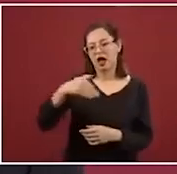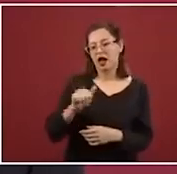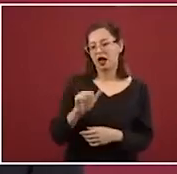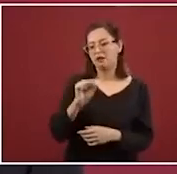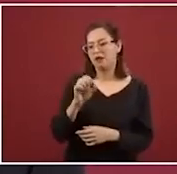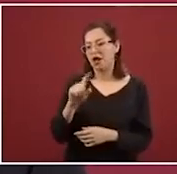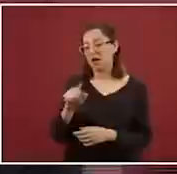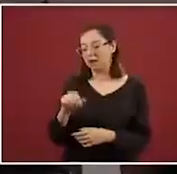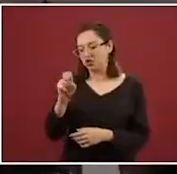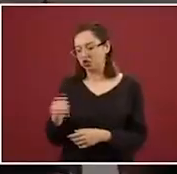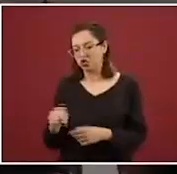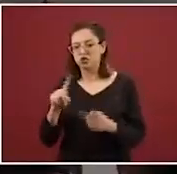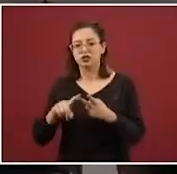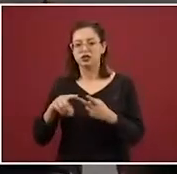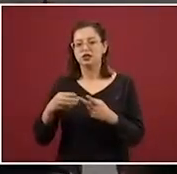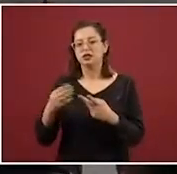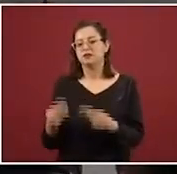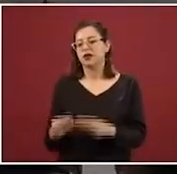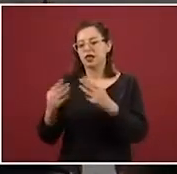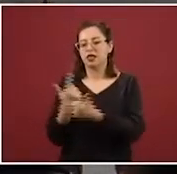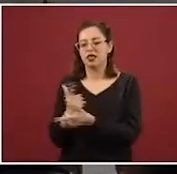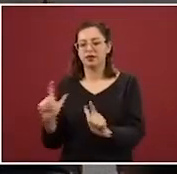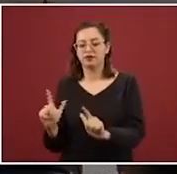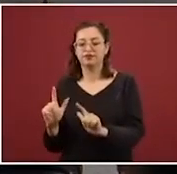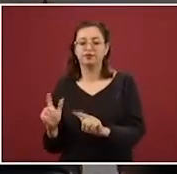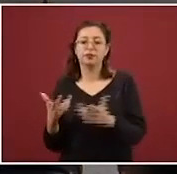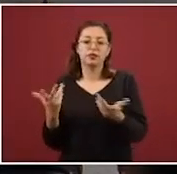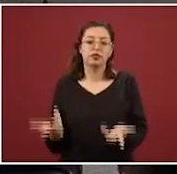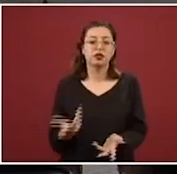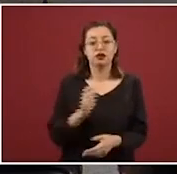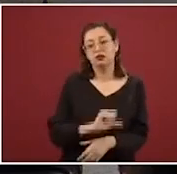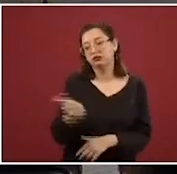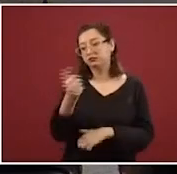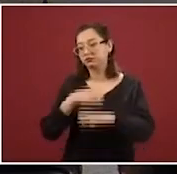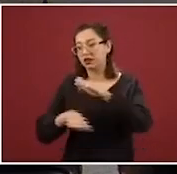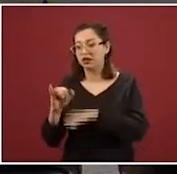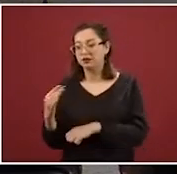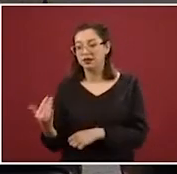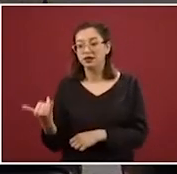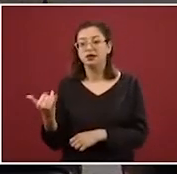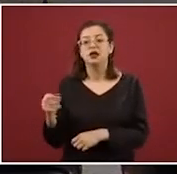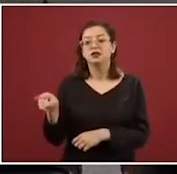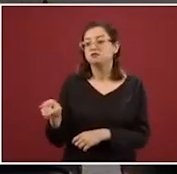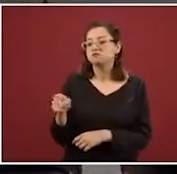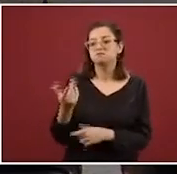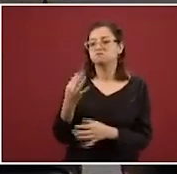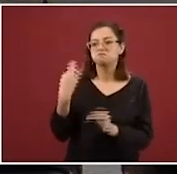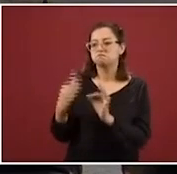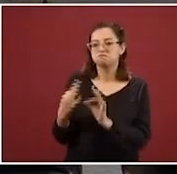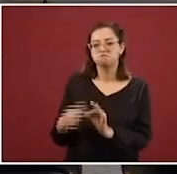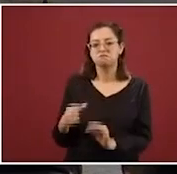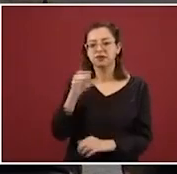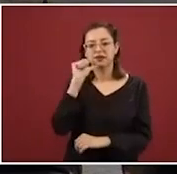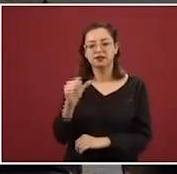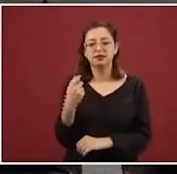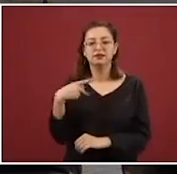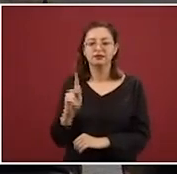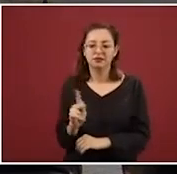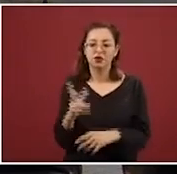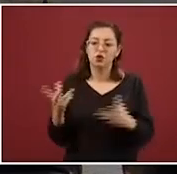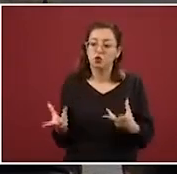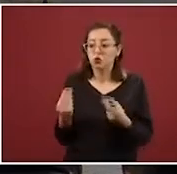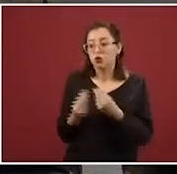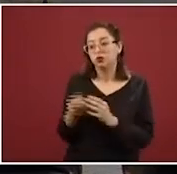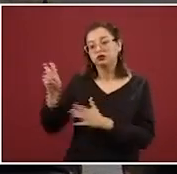Mercado Libre, y otras empresas como eBay, que hoy día no cumplen, pero que coordinado con nosotros, están haciendo un